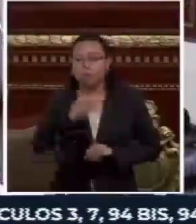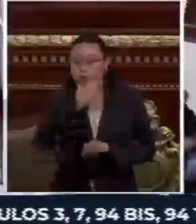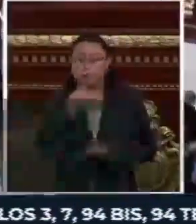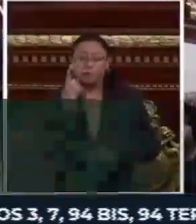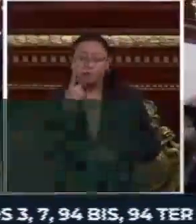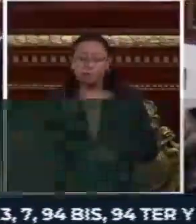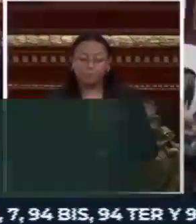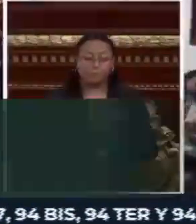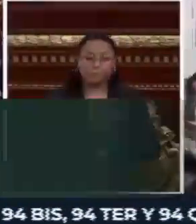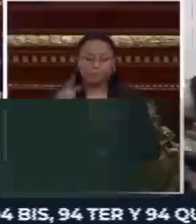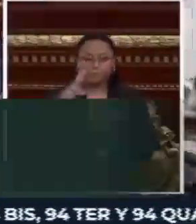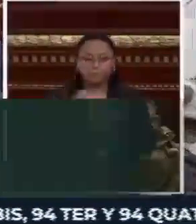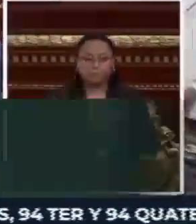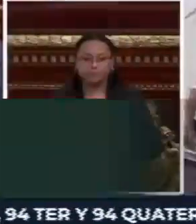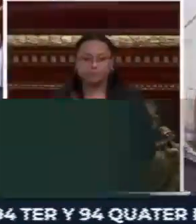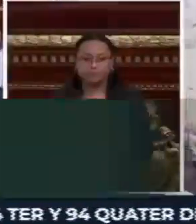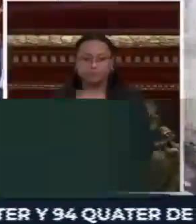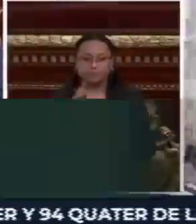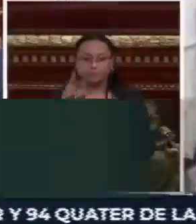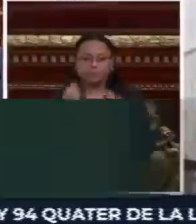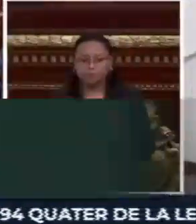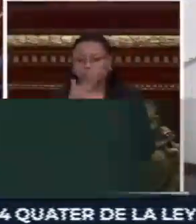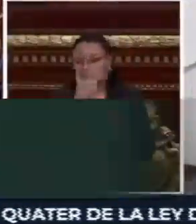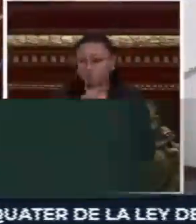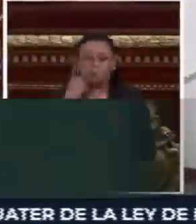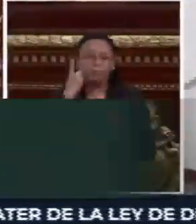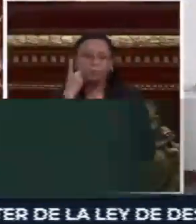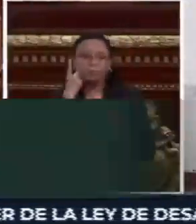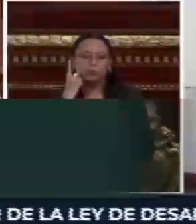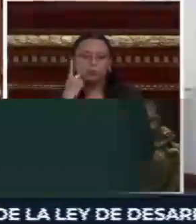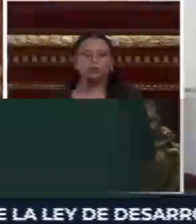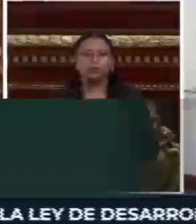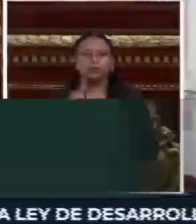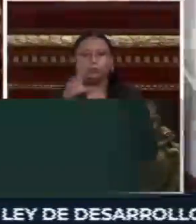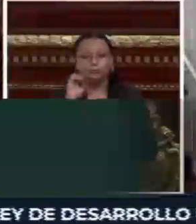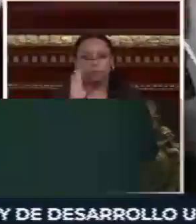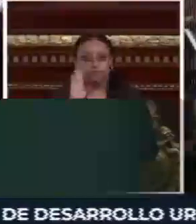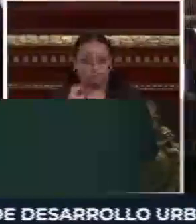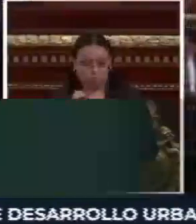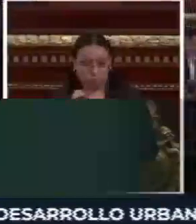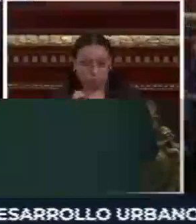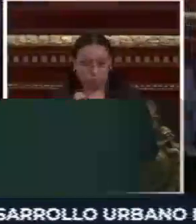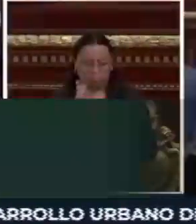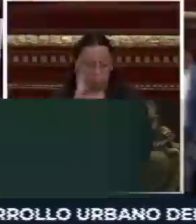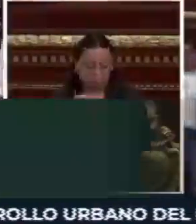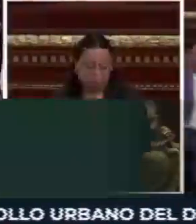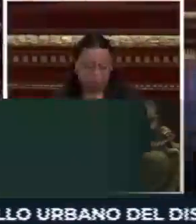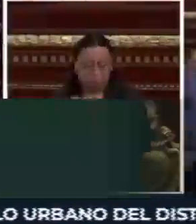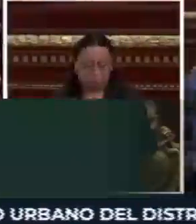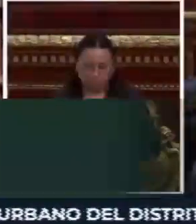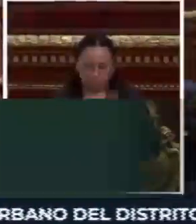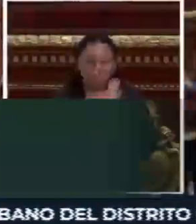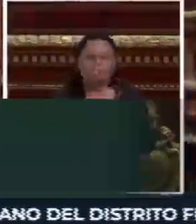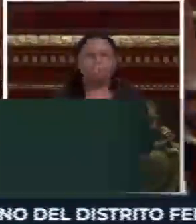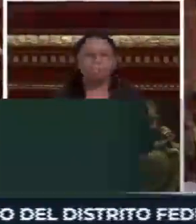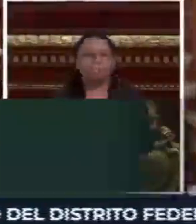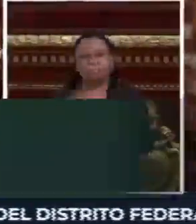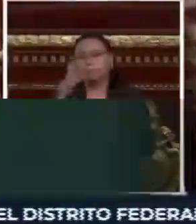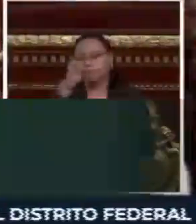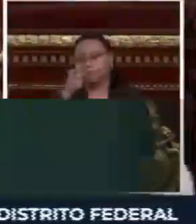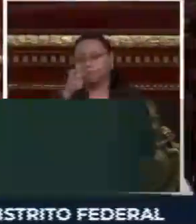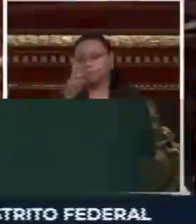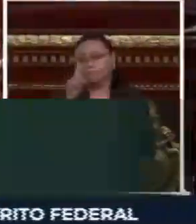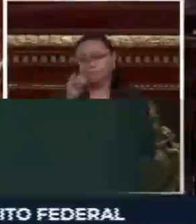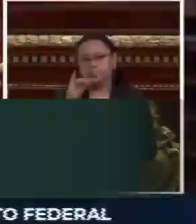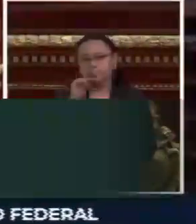Este martes 2 de mayo se reanudaron los trabajos legislativos en el Palacio de Donceles y en el apartado de dictámenes. El enlistado